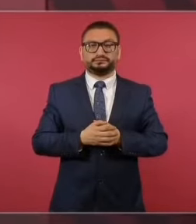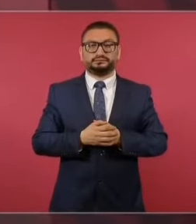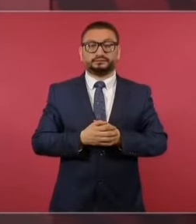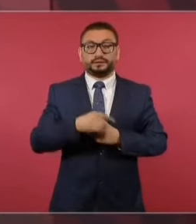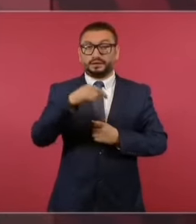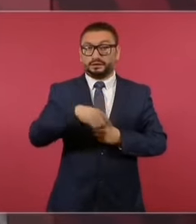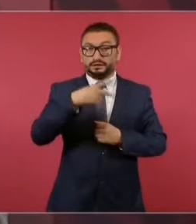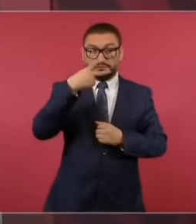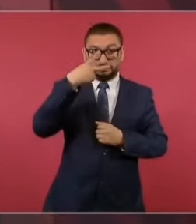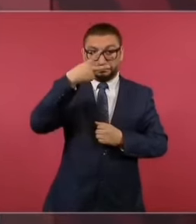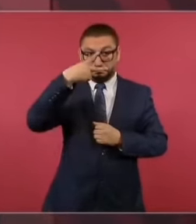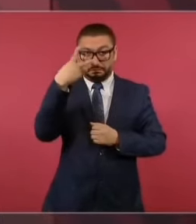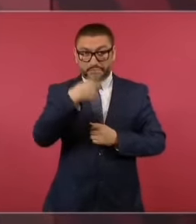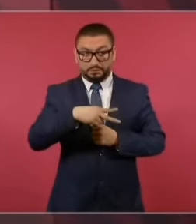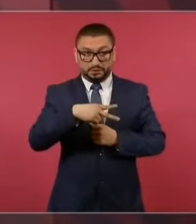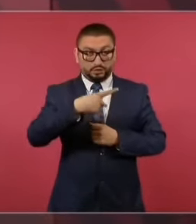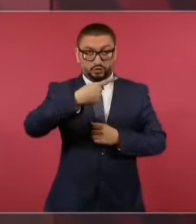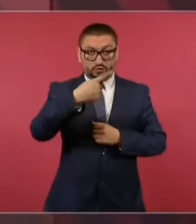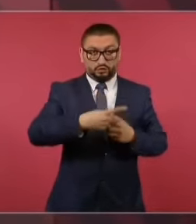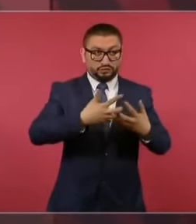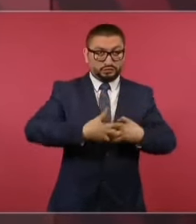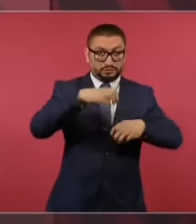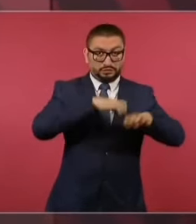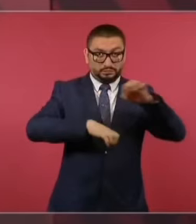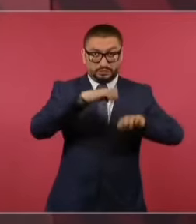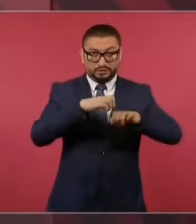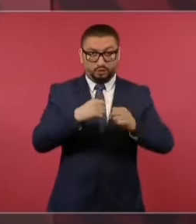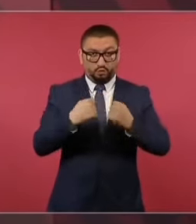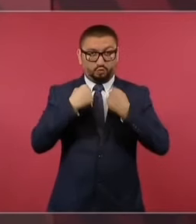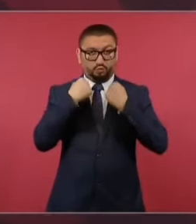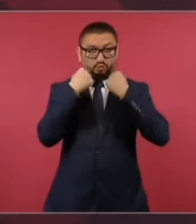crecieran, se fortalecieran las empresas públicas.